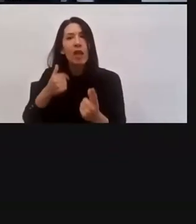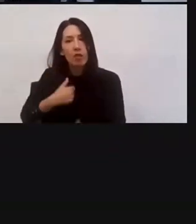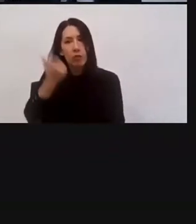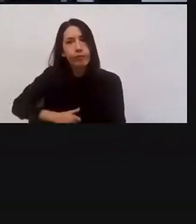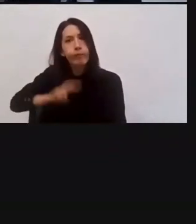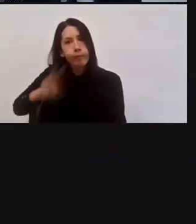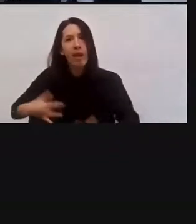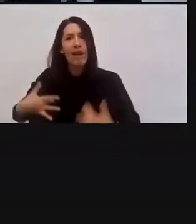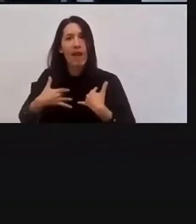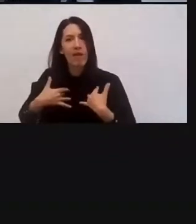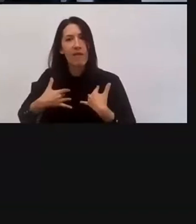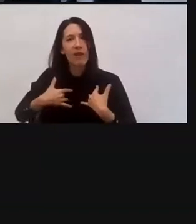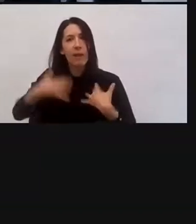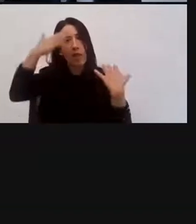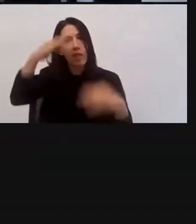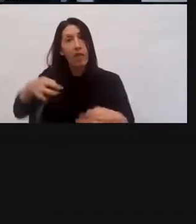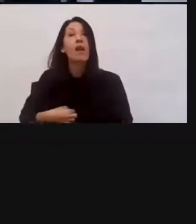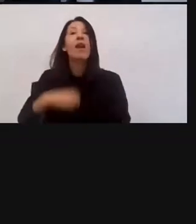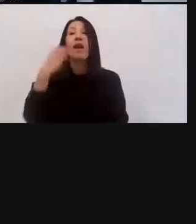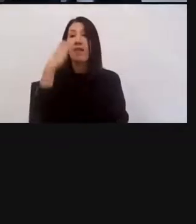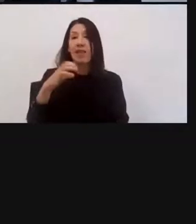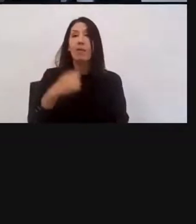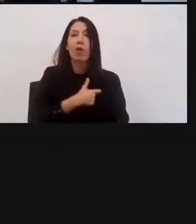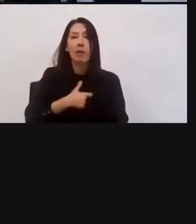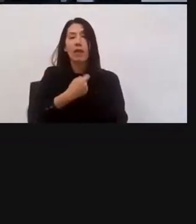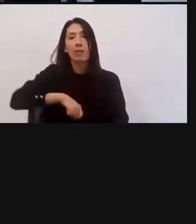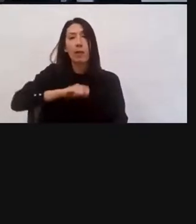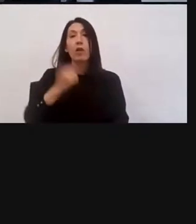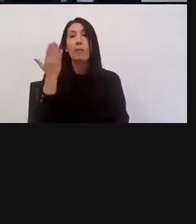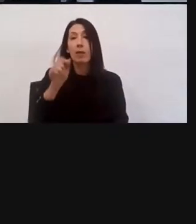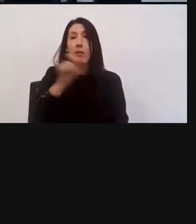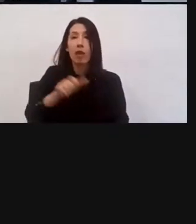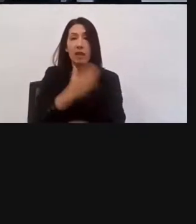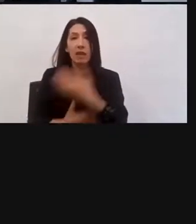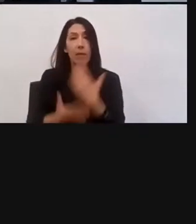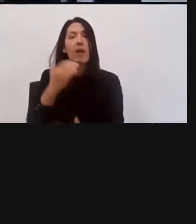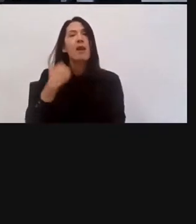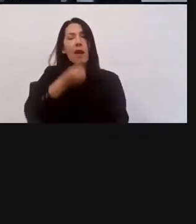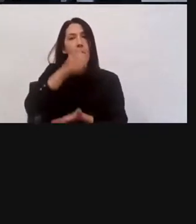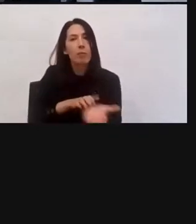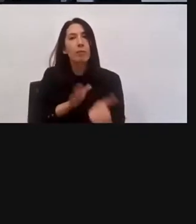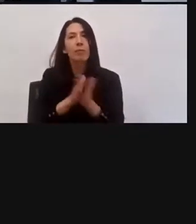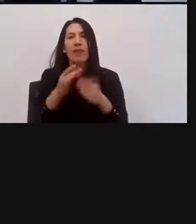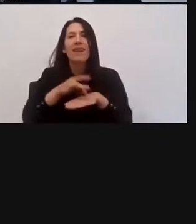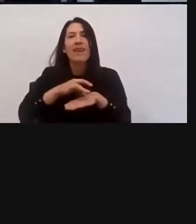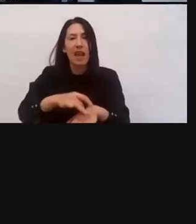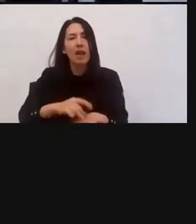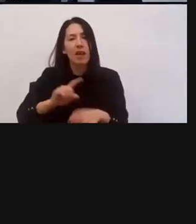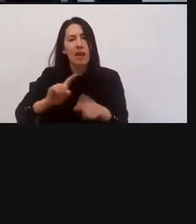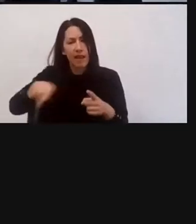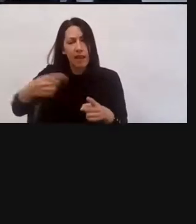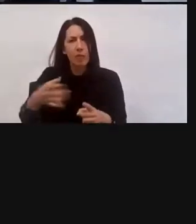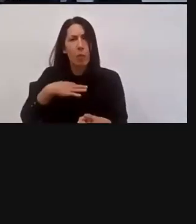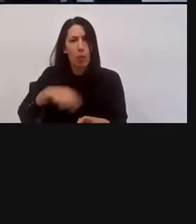delitos. El CERMI, que es el Comité Español de Representantes de Personas con Discapacidad, ha publicado una guía que después seguro que podremos